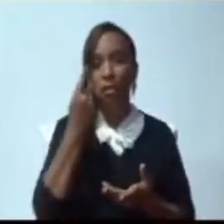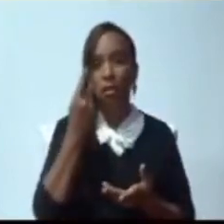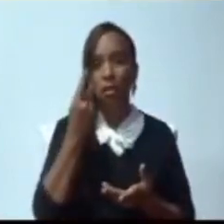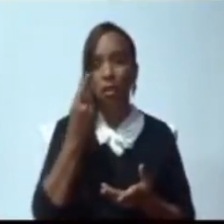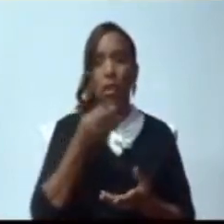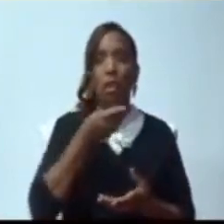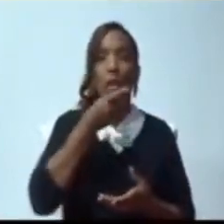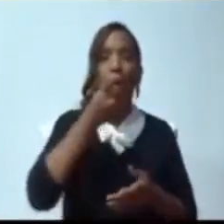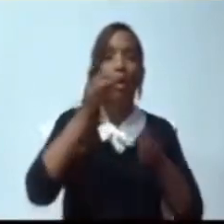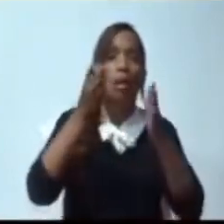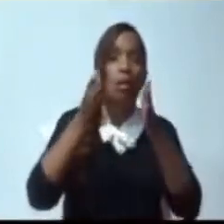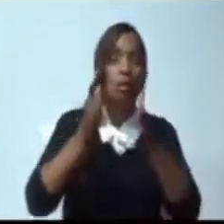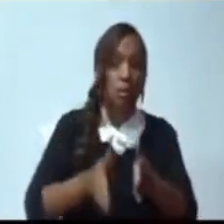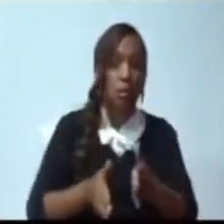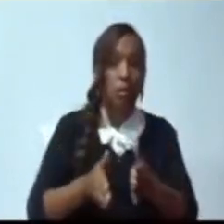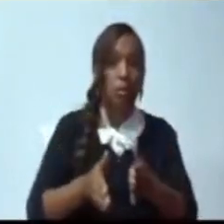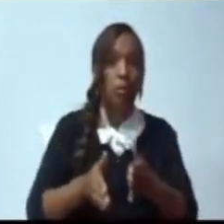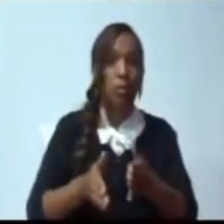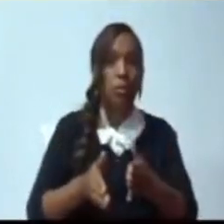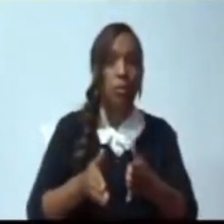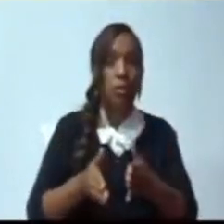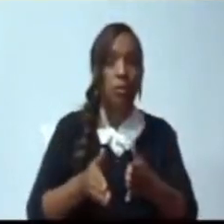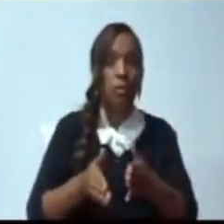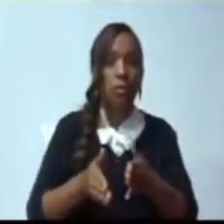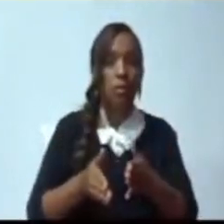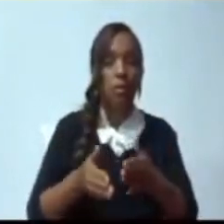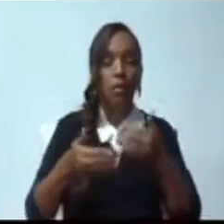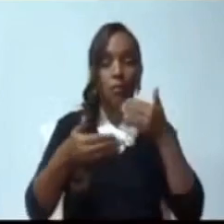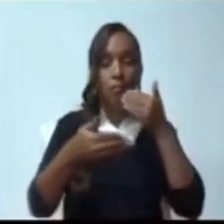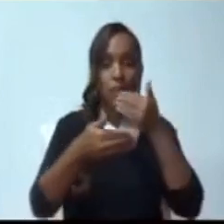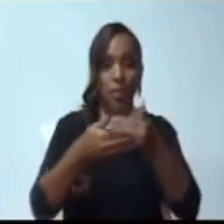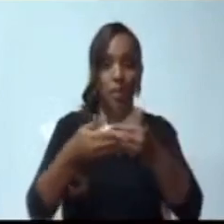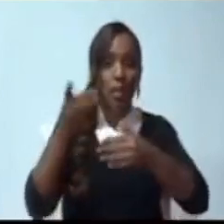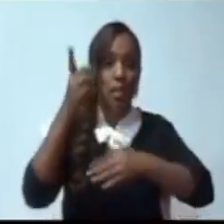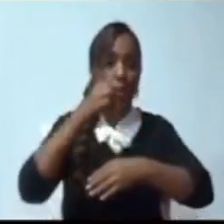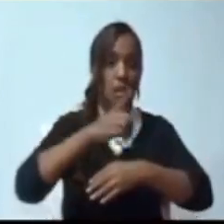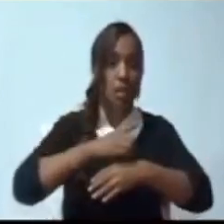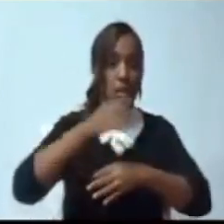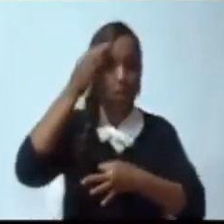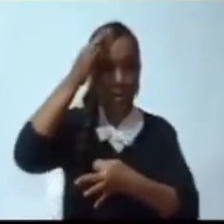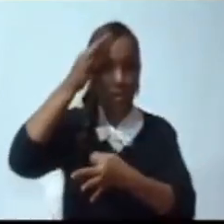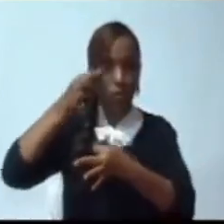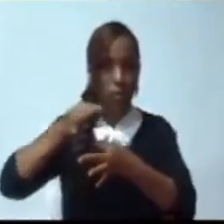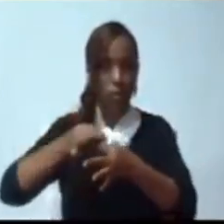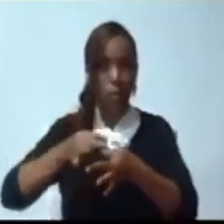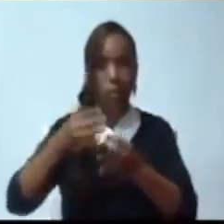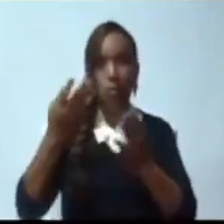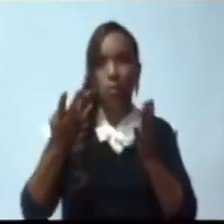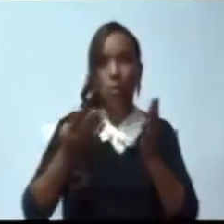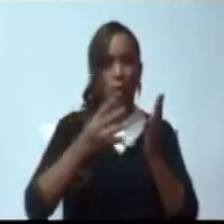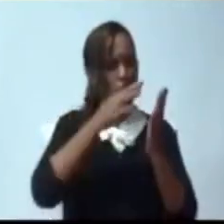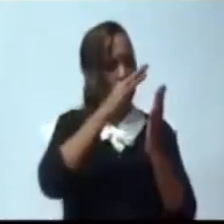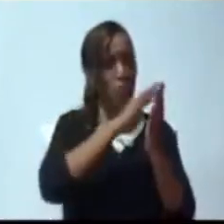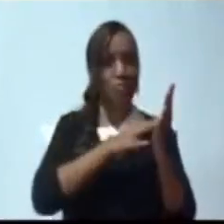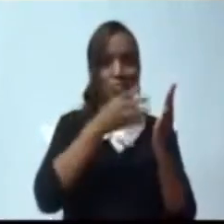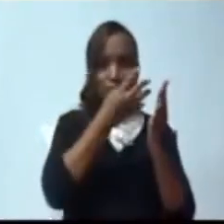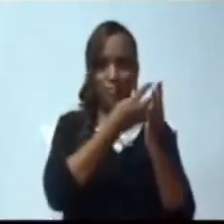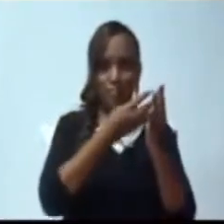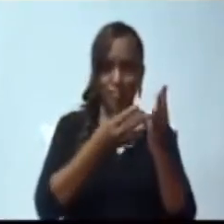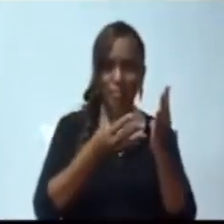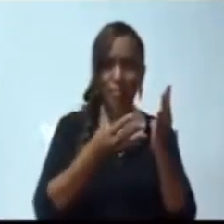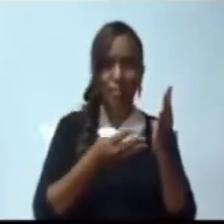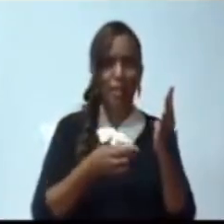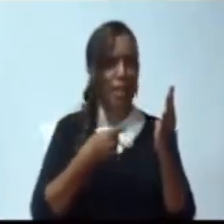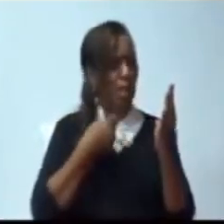acá hoy el lunes, se corre, se trabaja, no se trabaja. Y entonces se va borrando la esencia de las